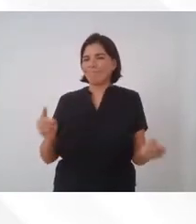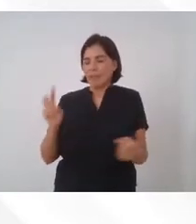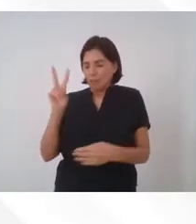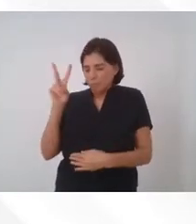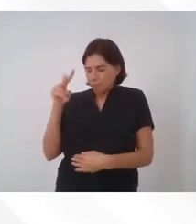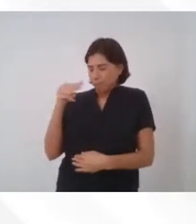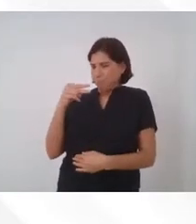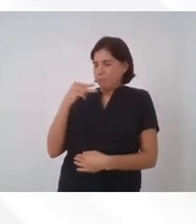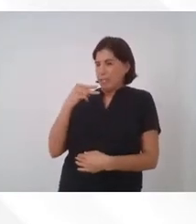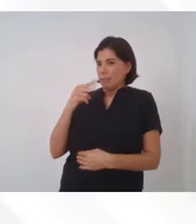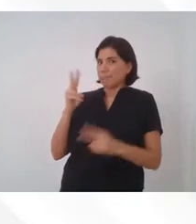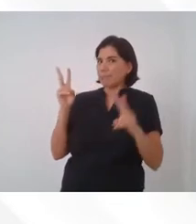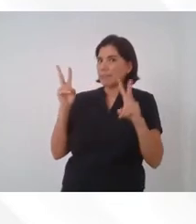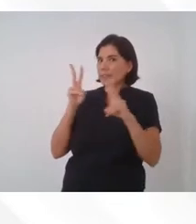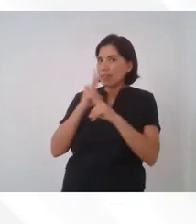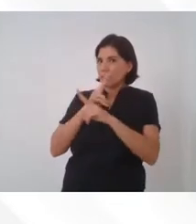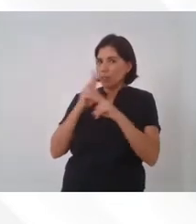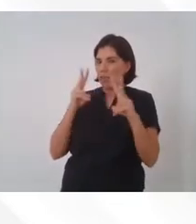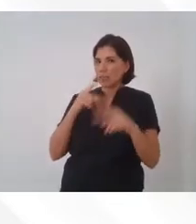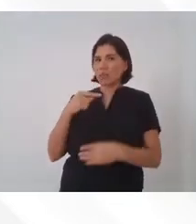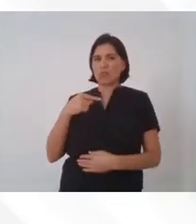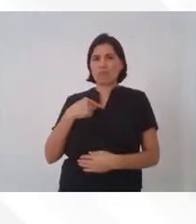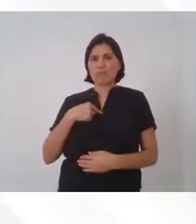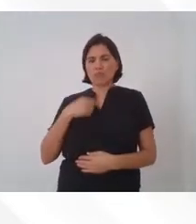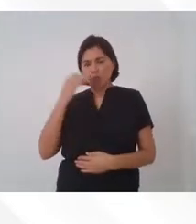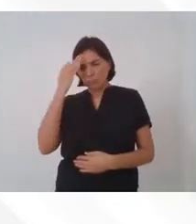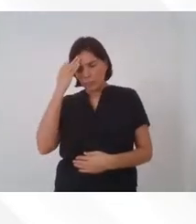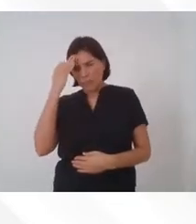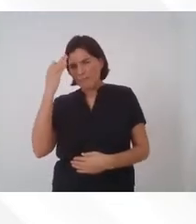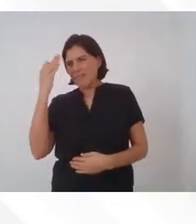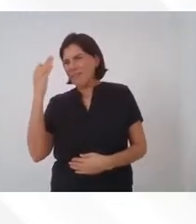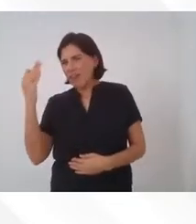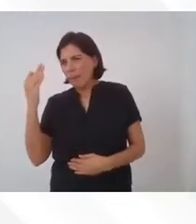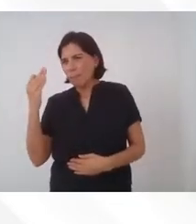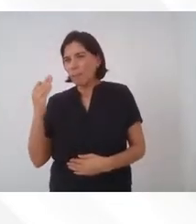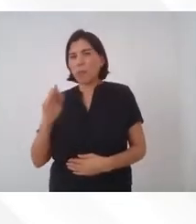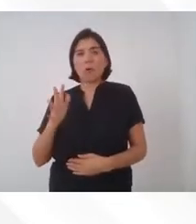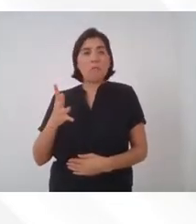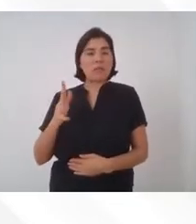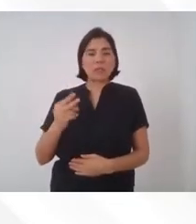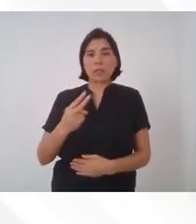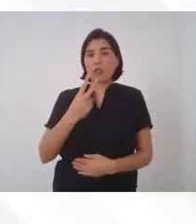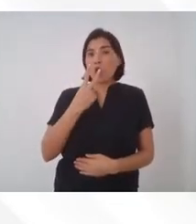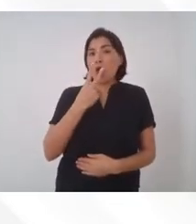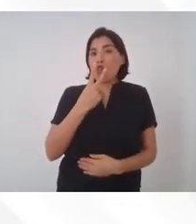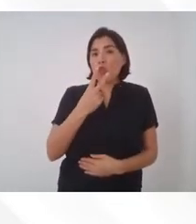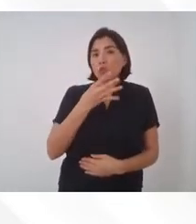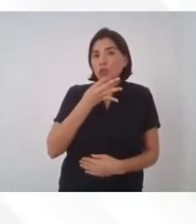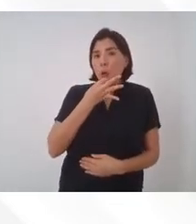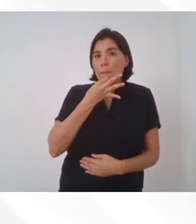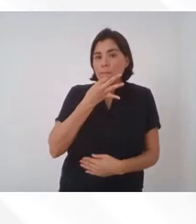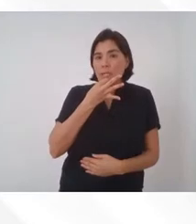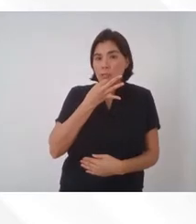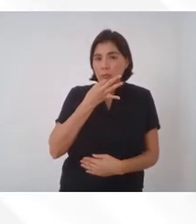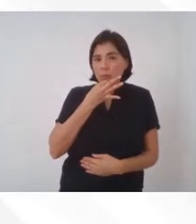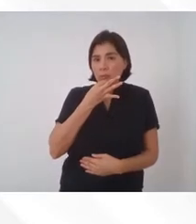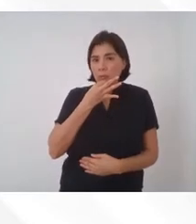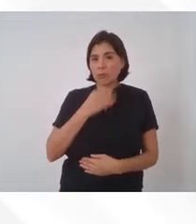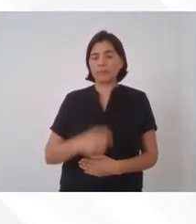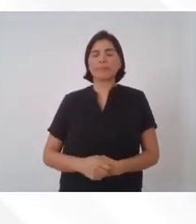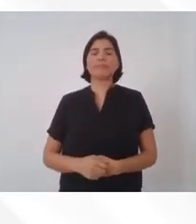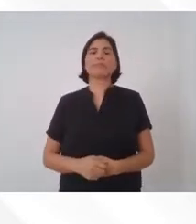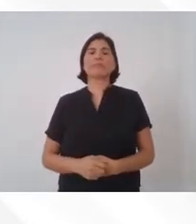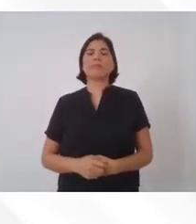durante 2 minutos vamos exclusivamente a poner toda nuestra atención en cómo entra